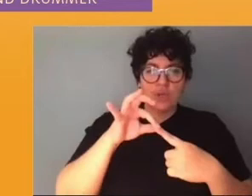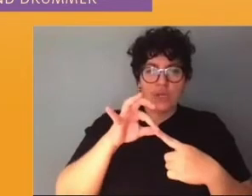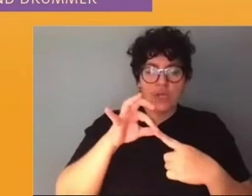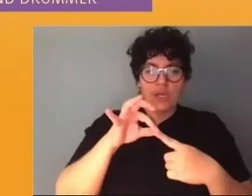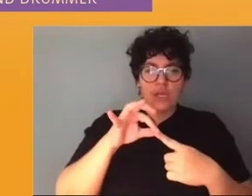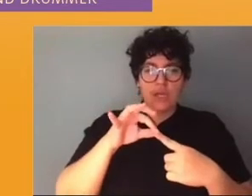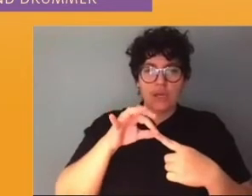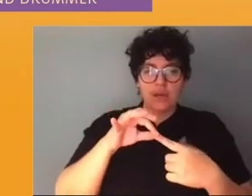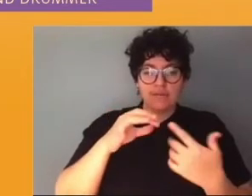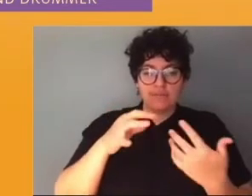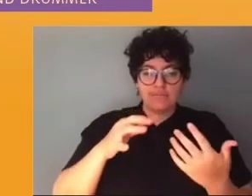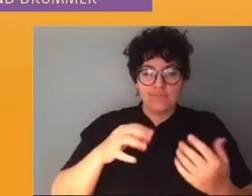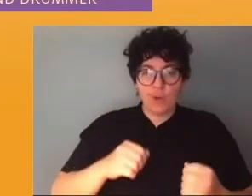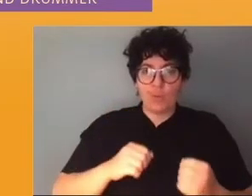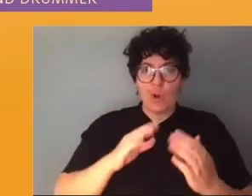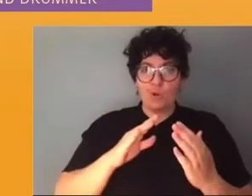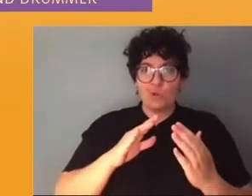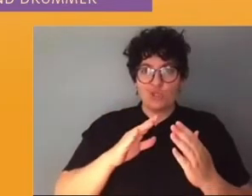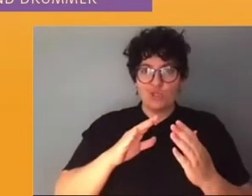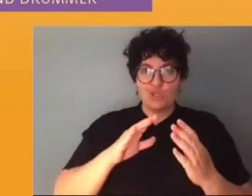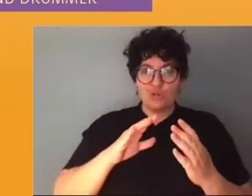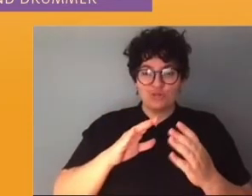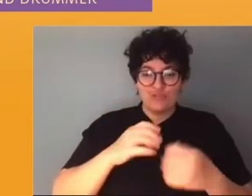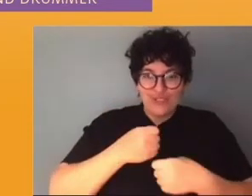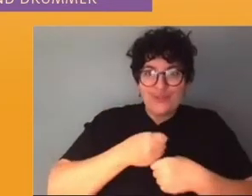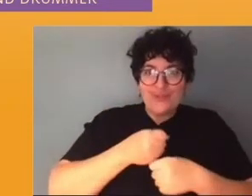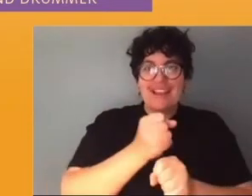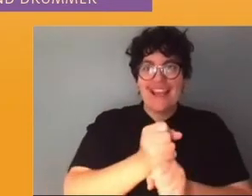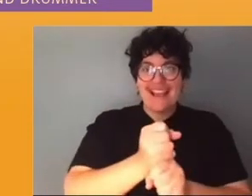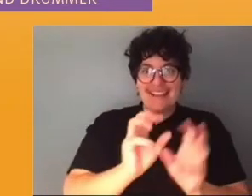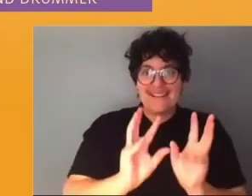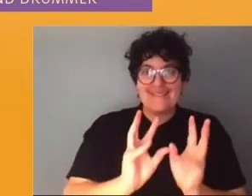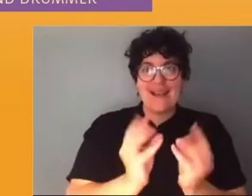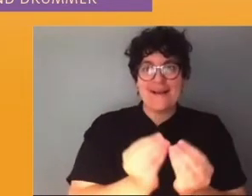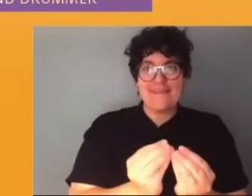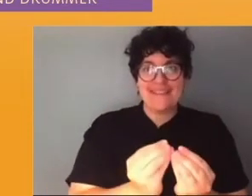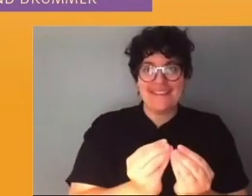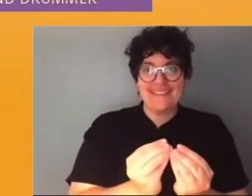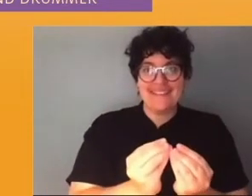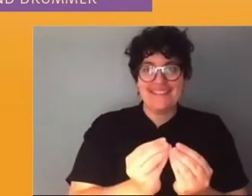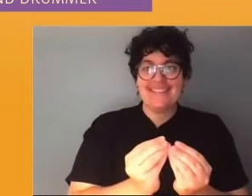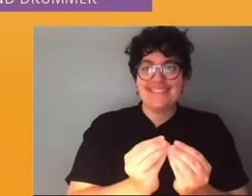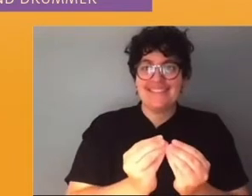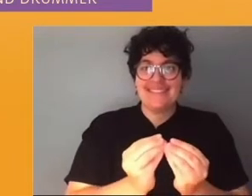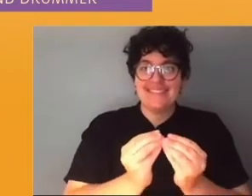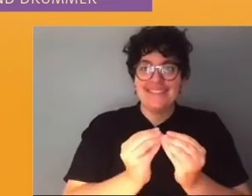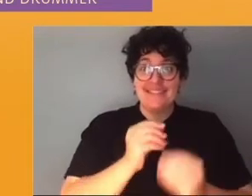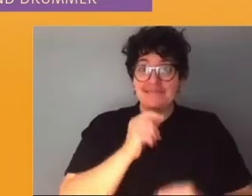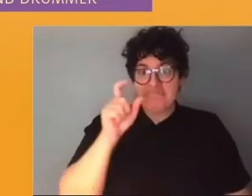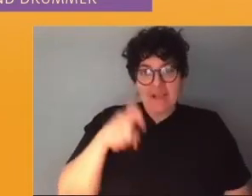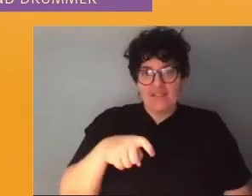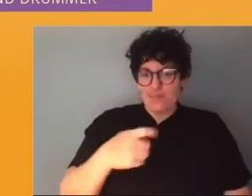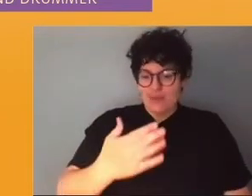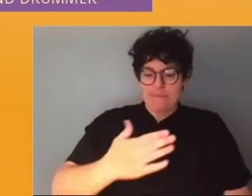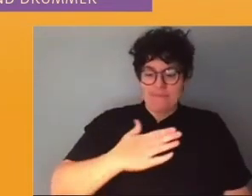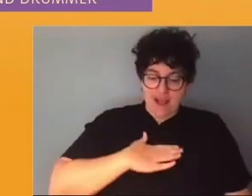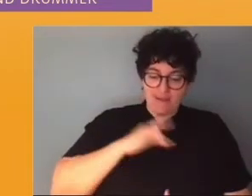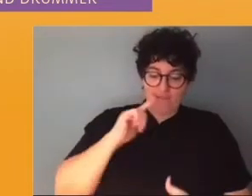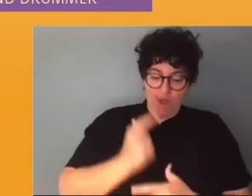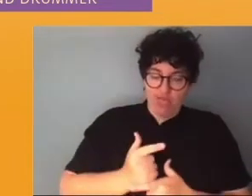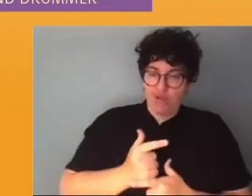formar comunidades. Y sé que estábamos hablando de esto antes, pero no tiene que ser mi hermano, ¿no? El